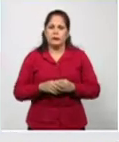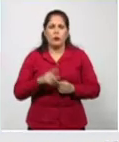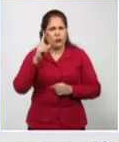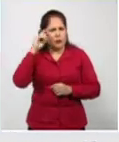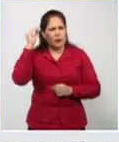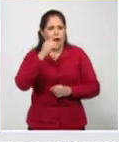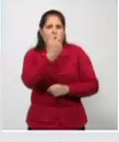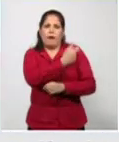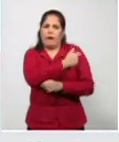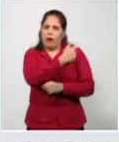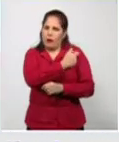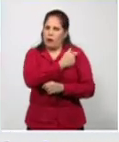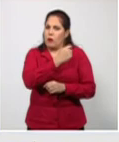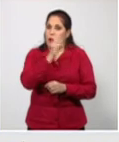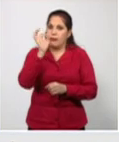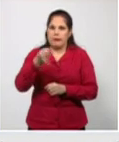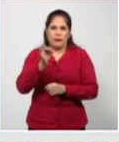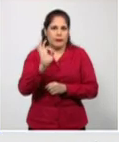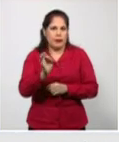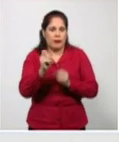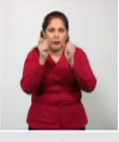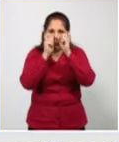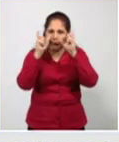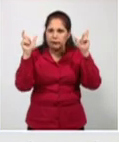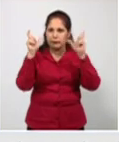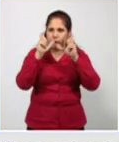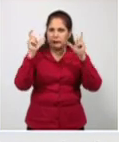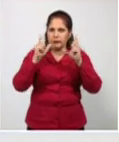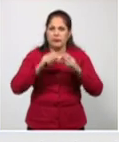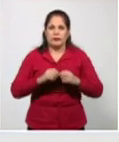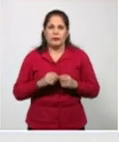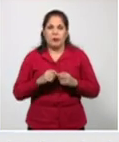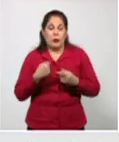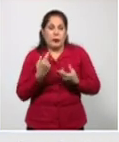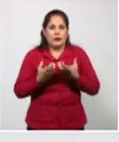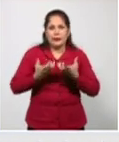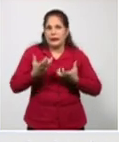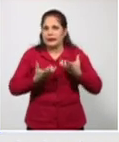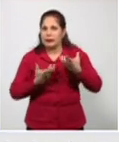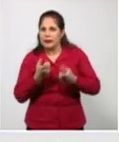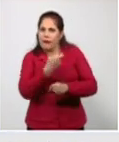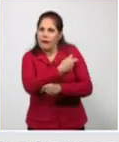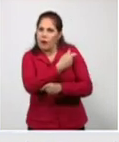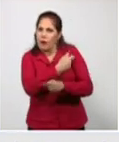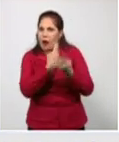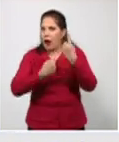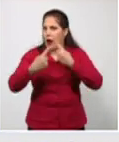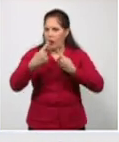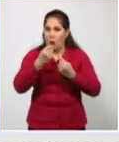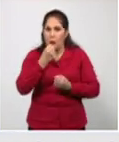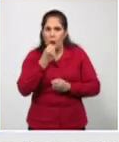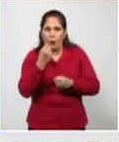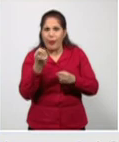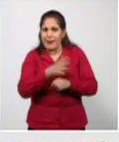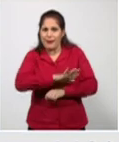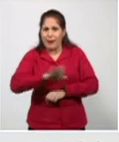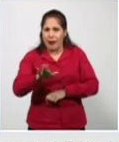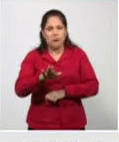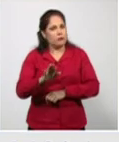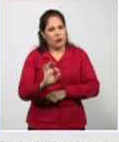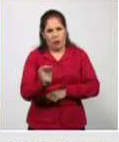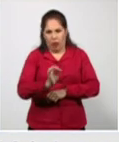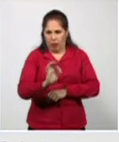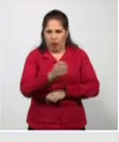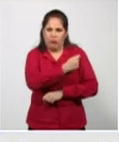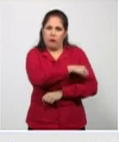vacunación siempre son muy llamativos. Muy efervescentes. Así mismo, y generan mucha expectación por parte de la